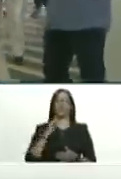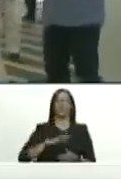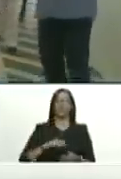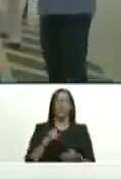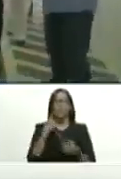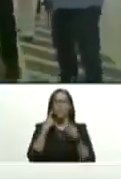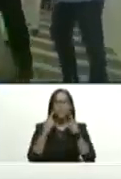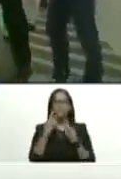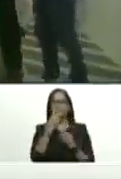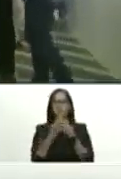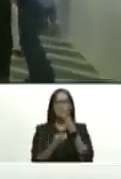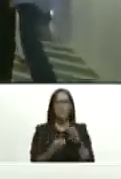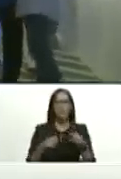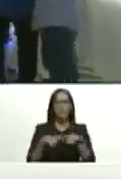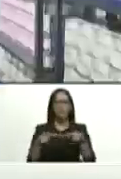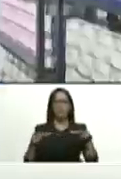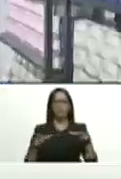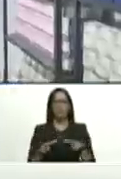espacios,